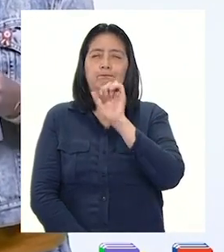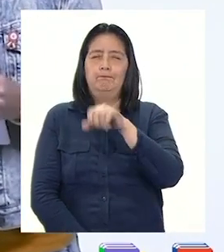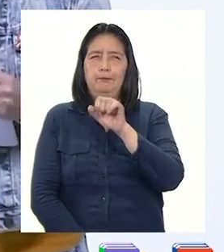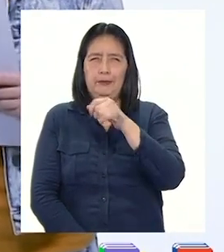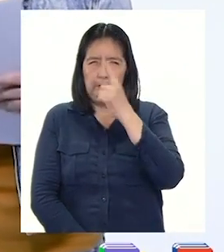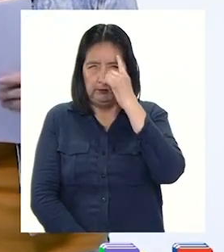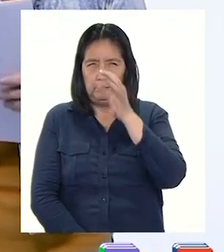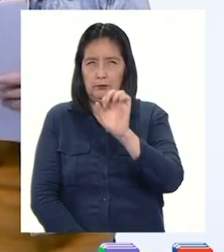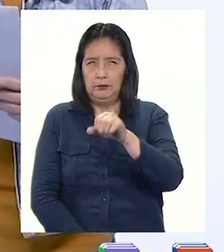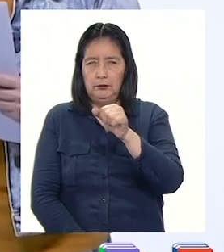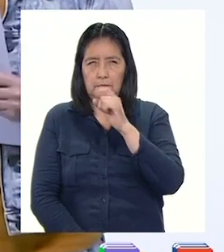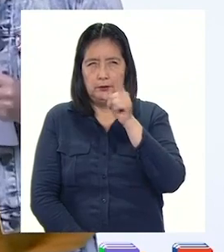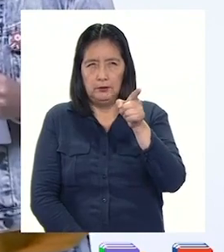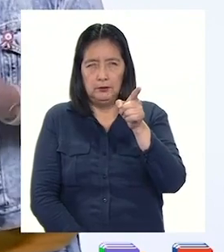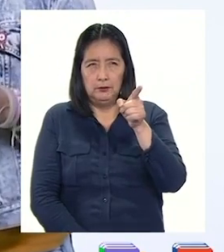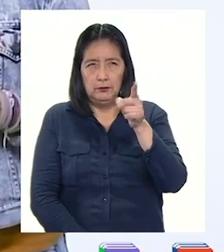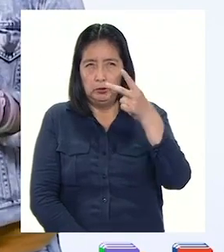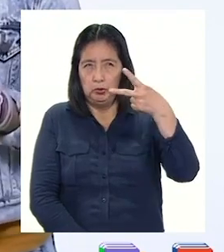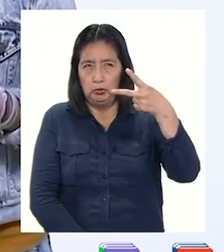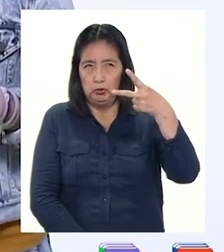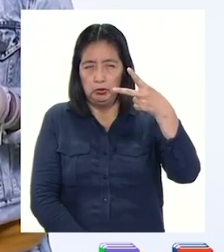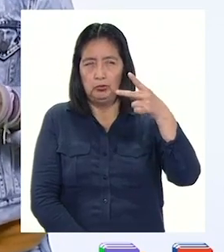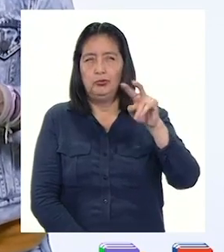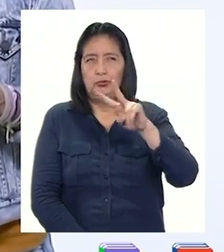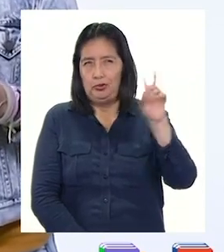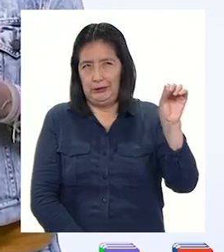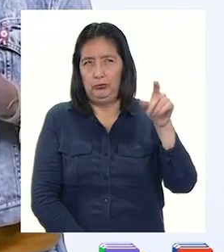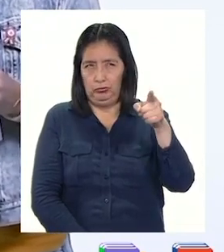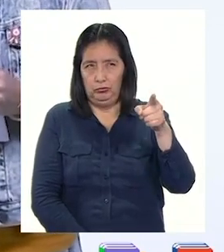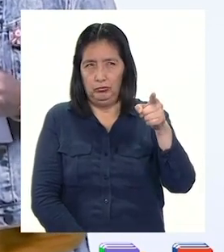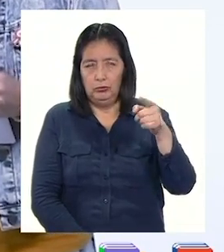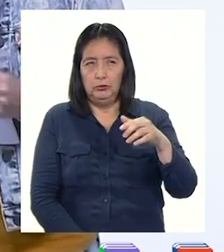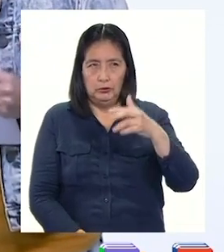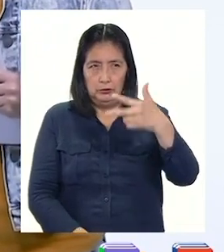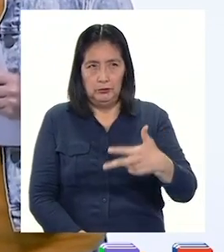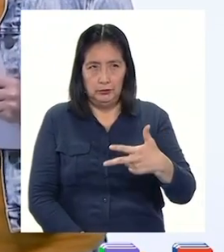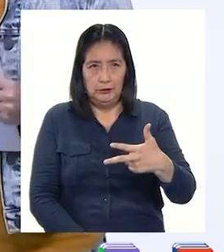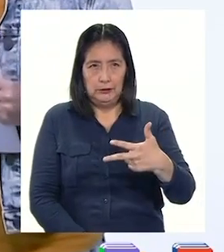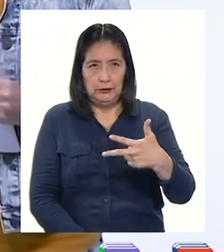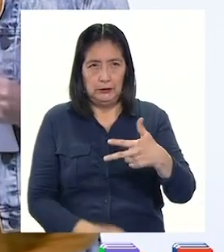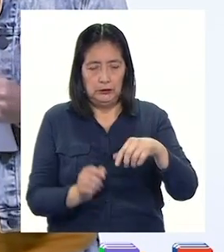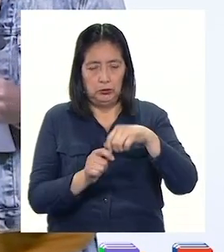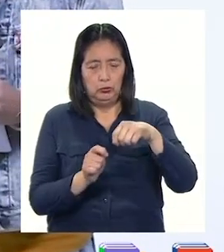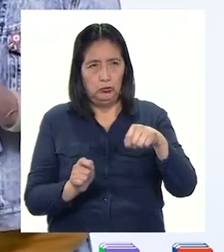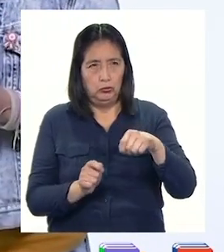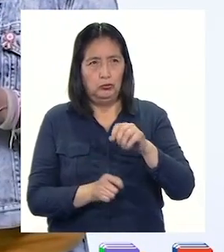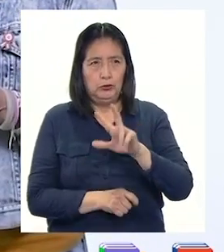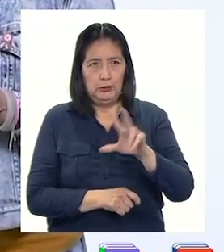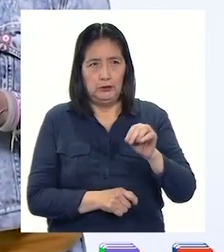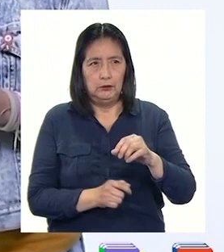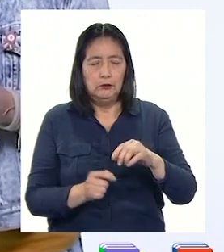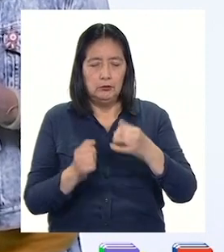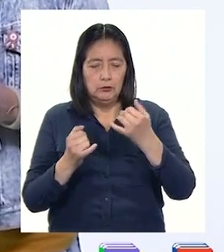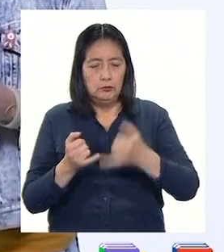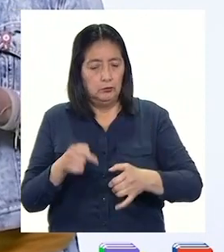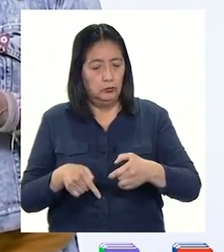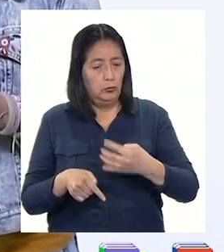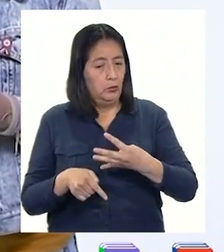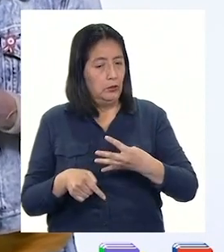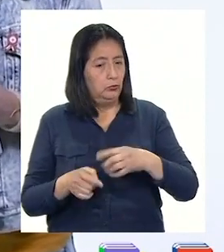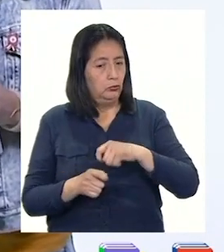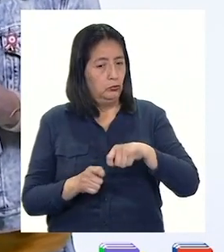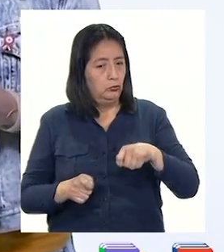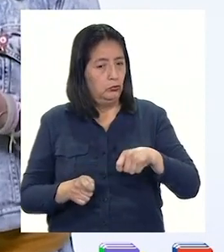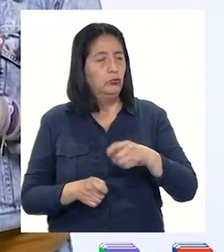Sí, creo que sí. Estos dos nudos valen 200. Estos tres nudos valen 30. Y estos cuatro